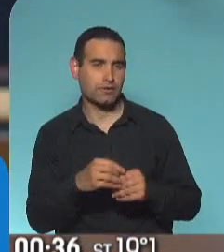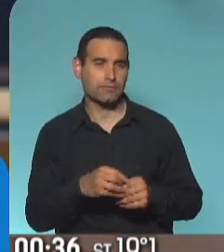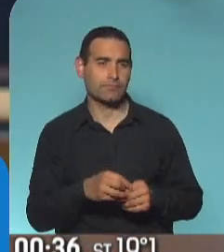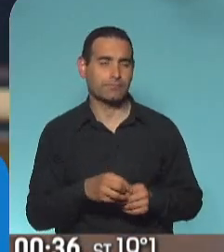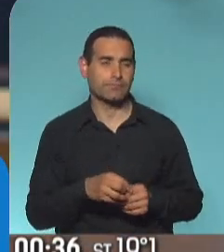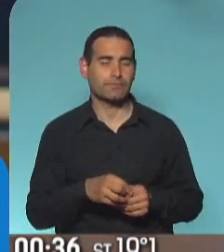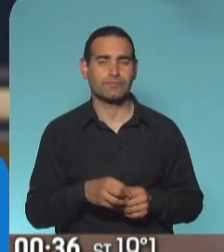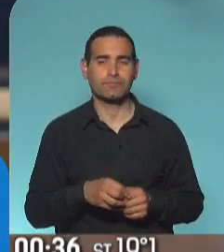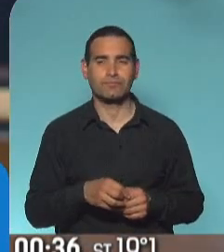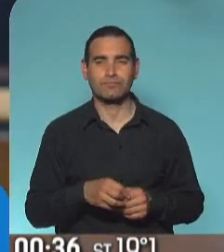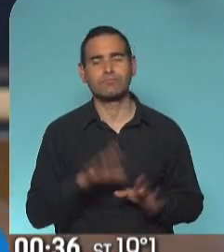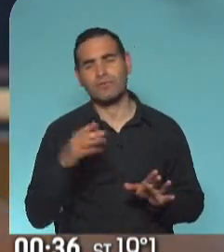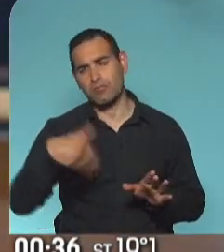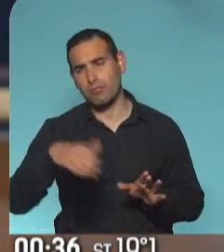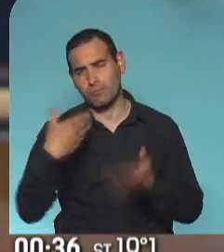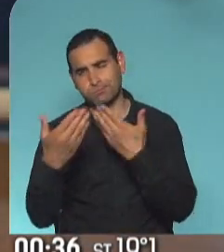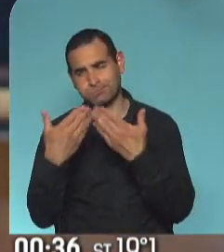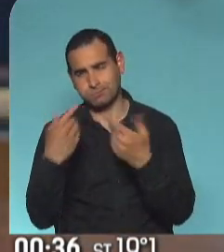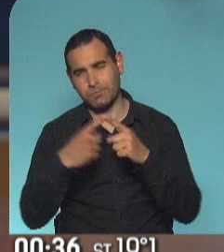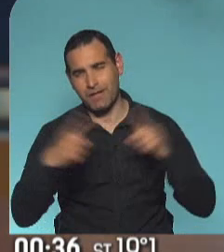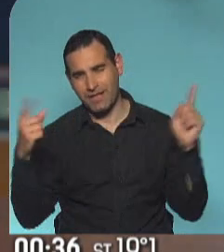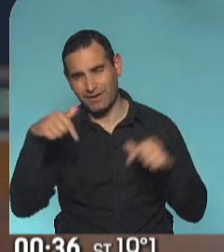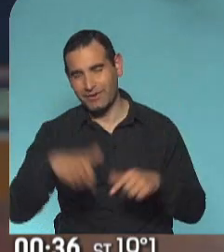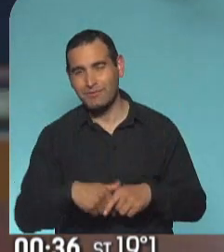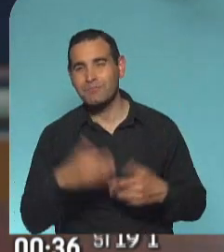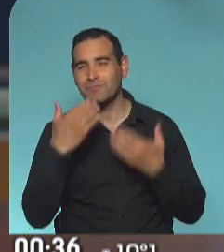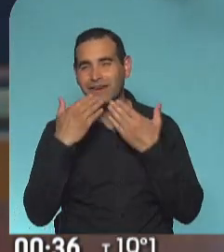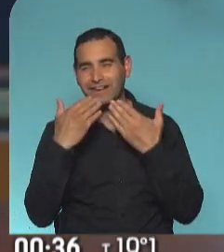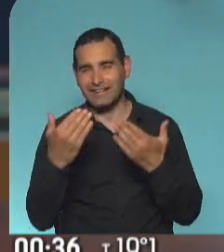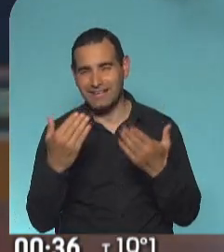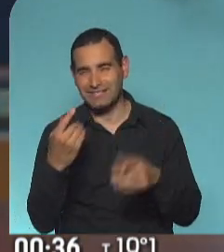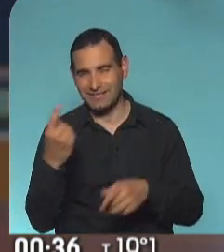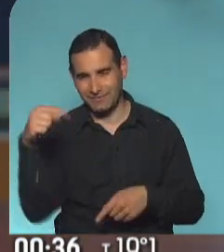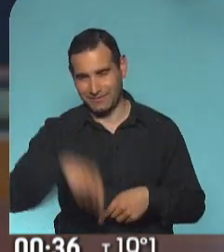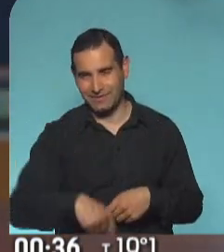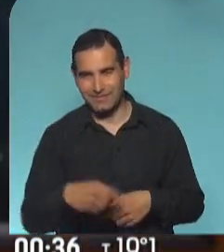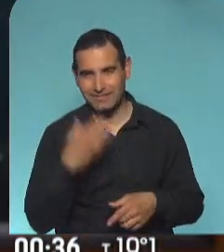Graciela. Claro. Vamos a tener que hablar de esto otro día. Muchísimas gracias por estar con